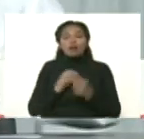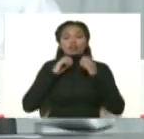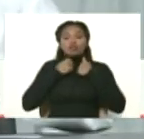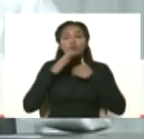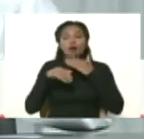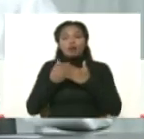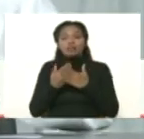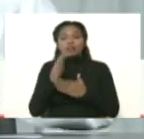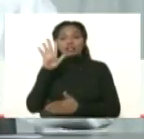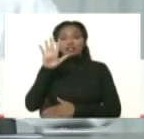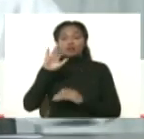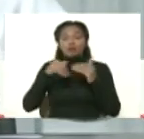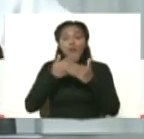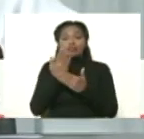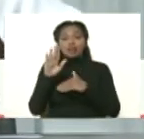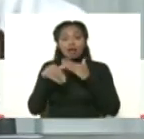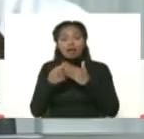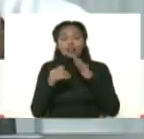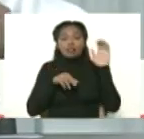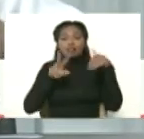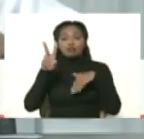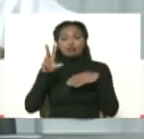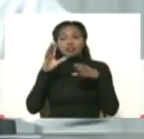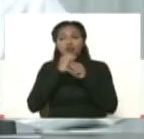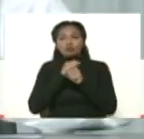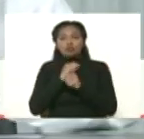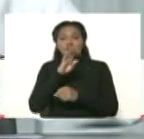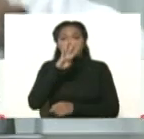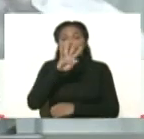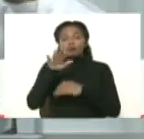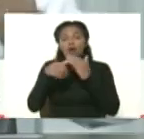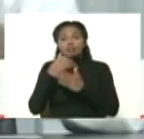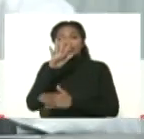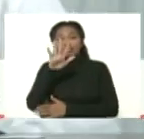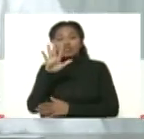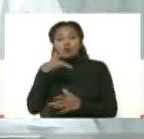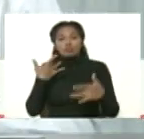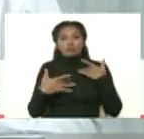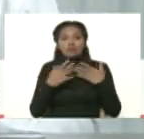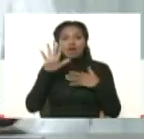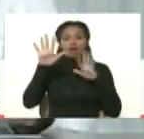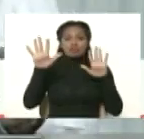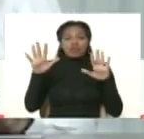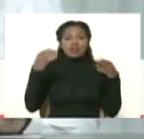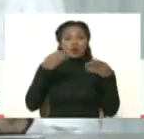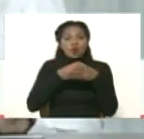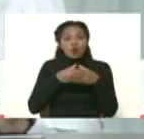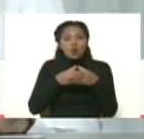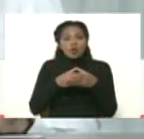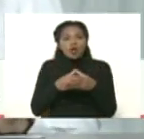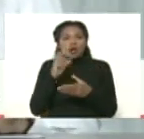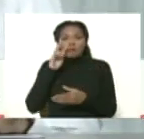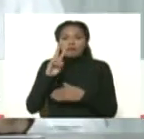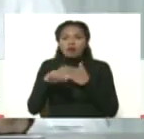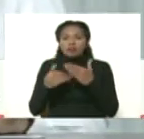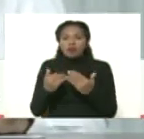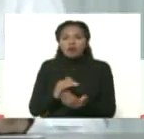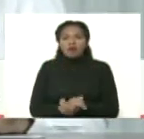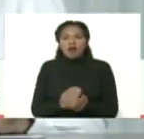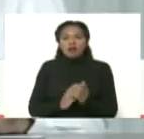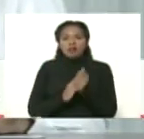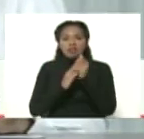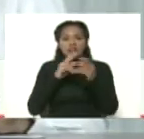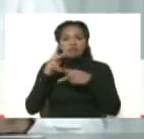noche sin parar. Hace 4 o 5 eventos diarios, 10 reuniones. Es una ventaja para un